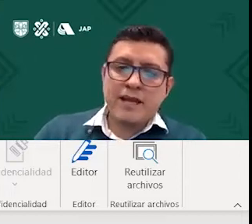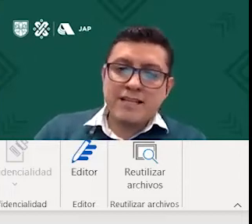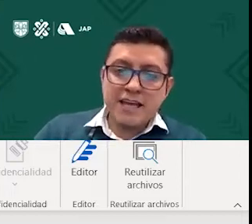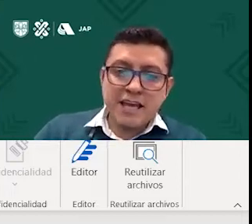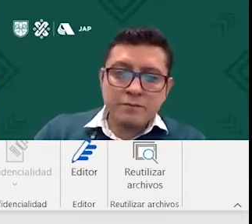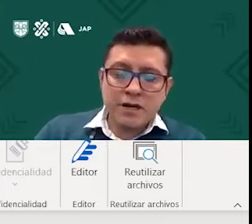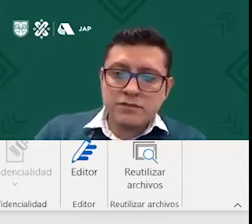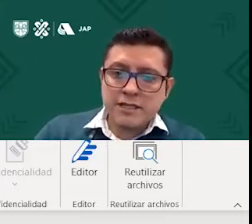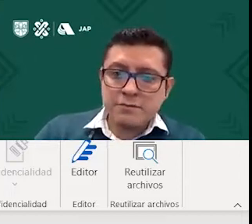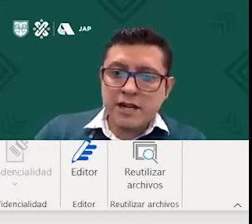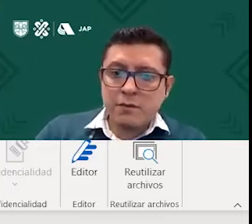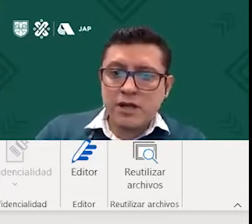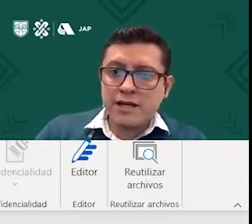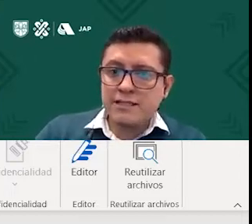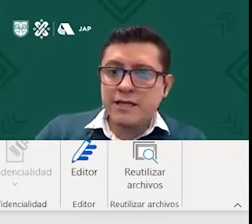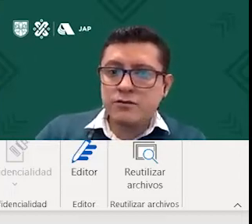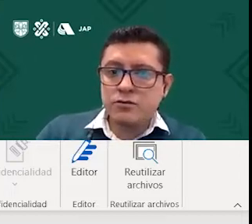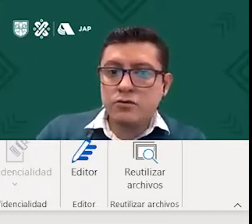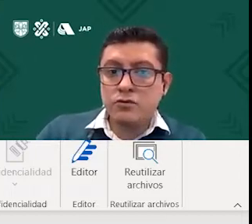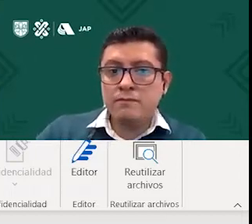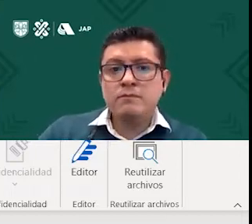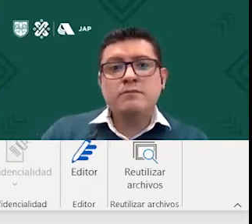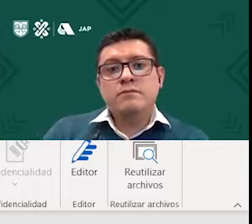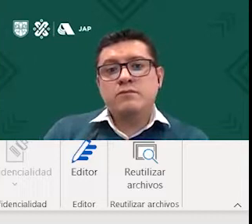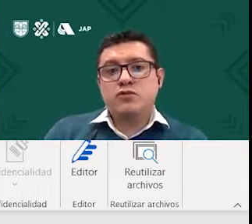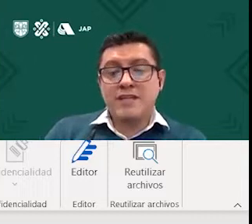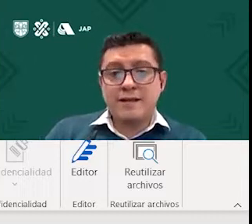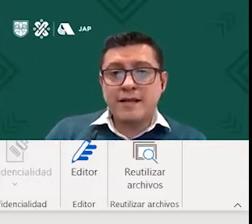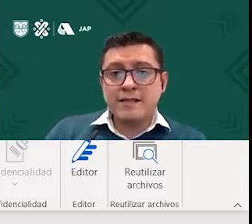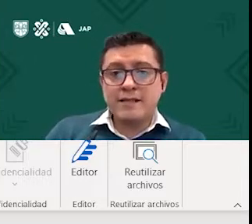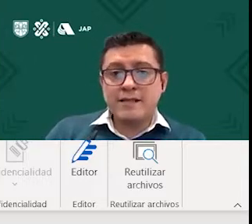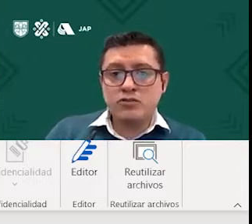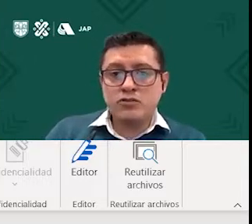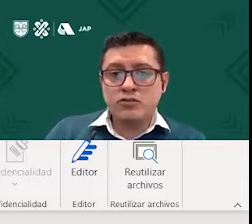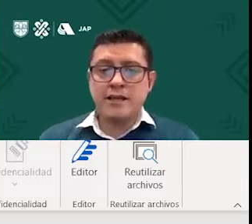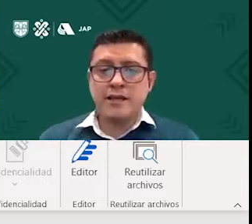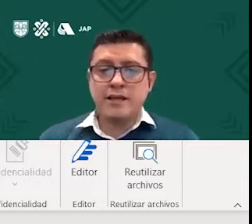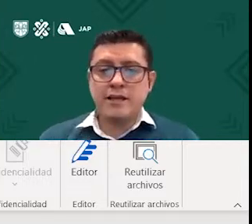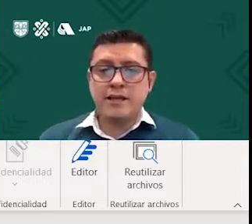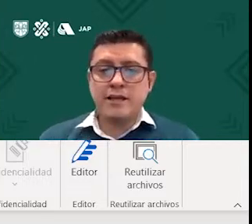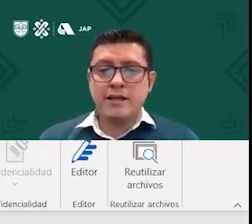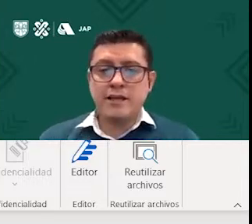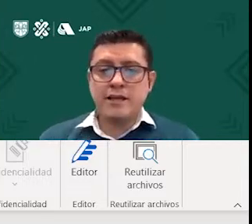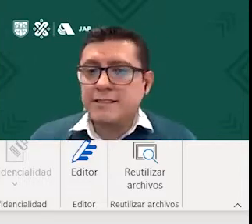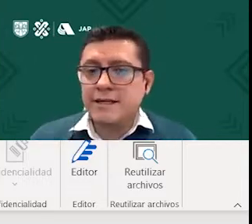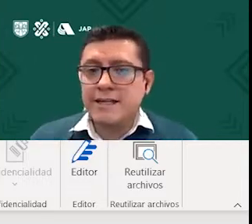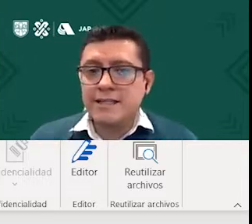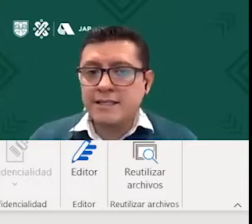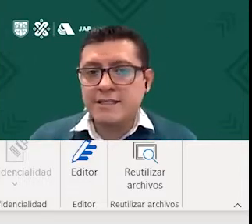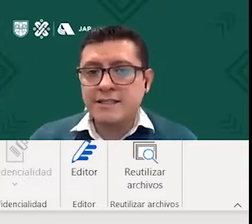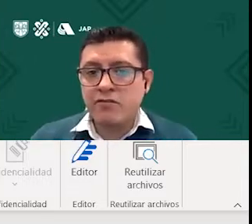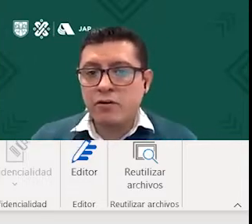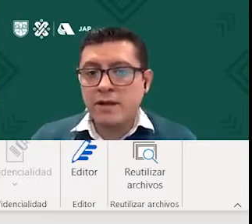simplemente meras guías para ustedes para que puedan realizar su sus actas no son este obligatorio que ustedes las